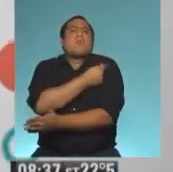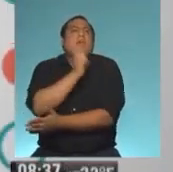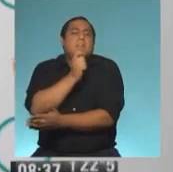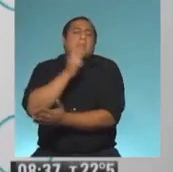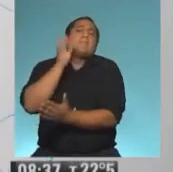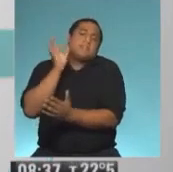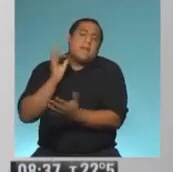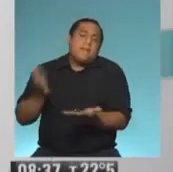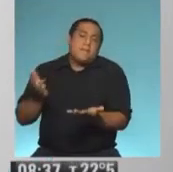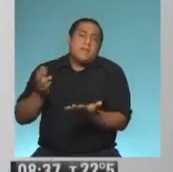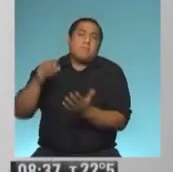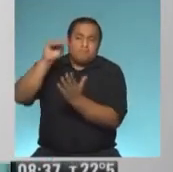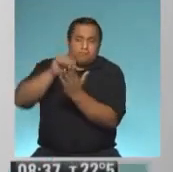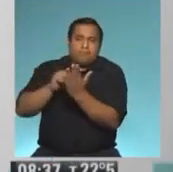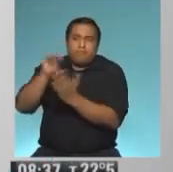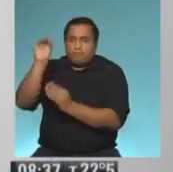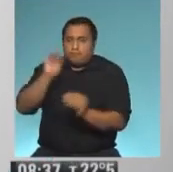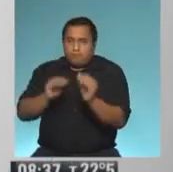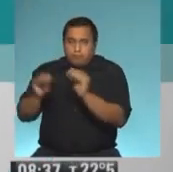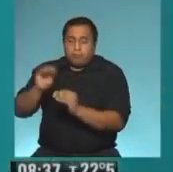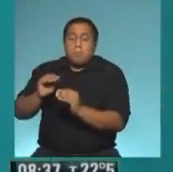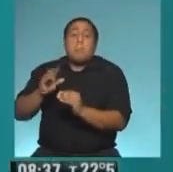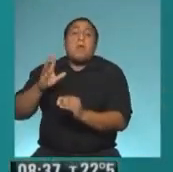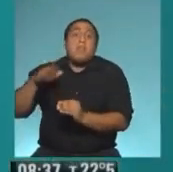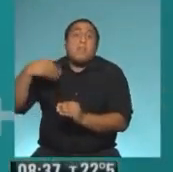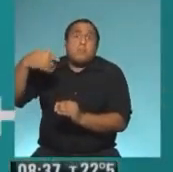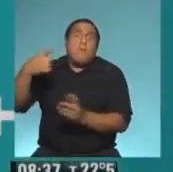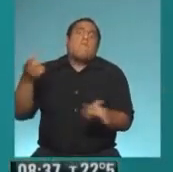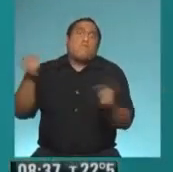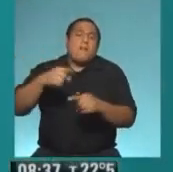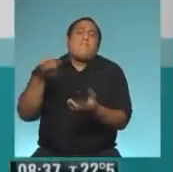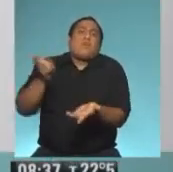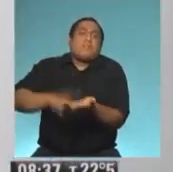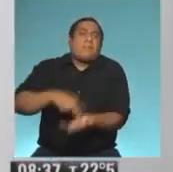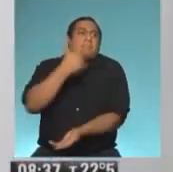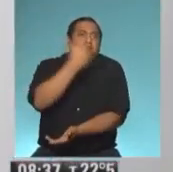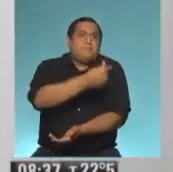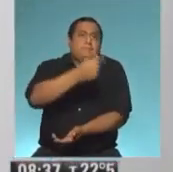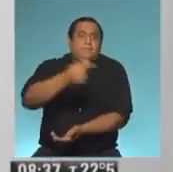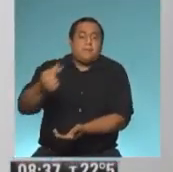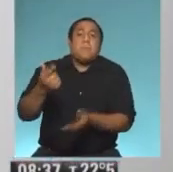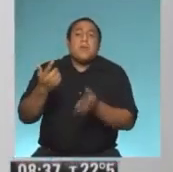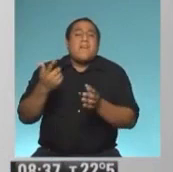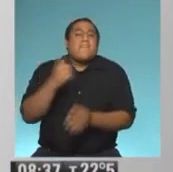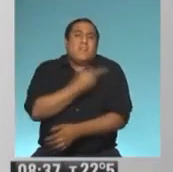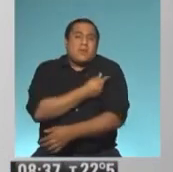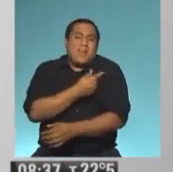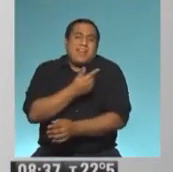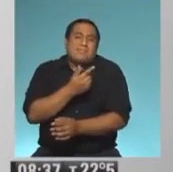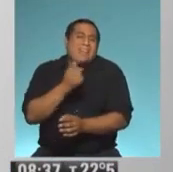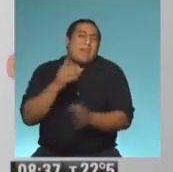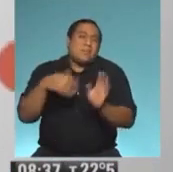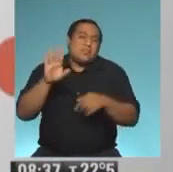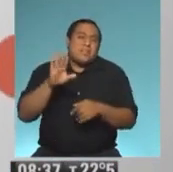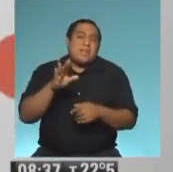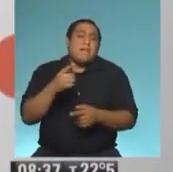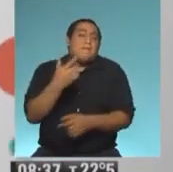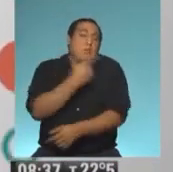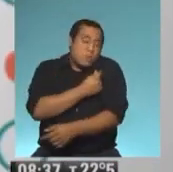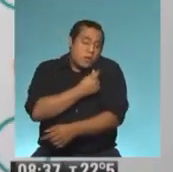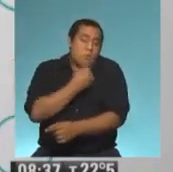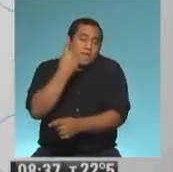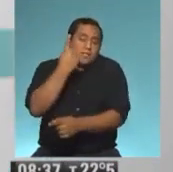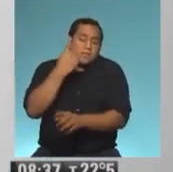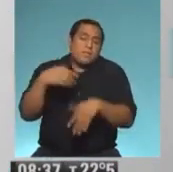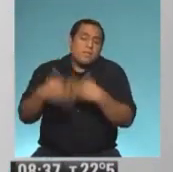la trazabilidad para aplicar la segunda dosis, porque todas las vacunas, la amplia mayoría, requieren una segunda dosis.